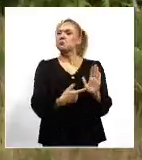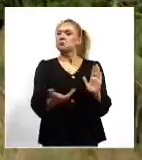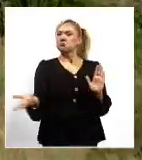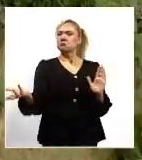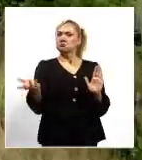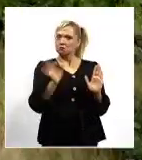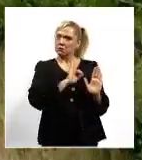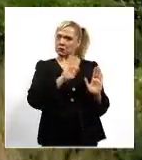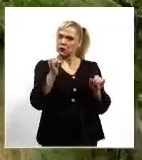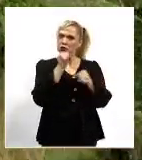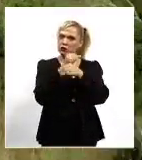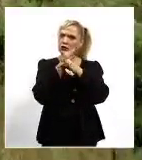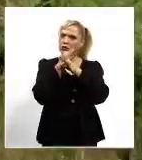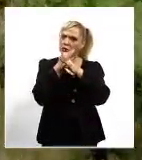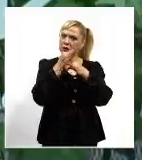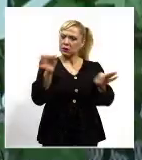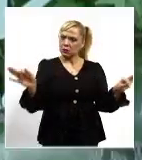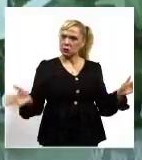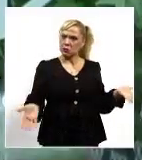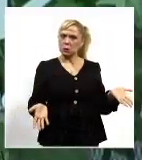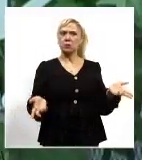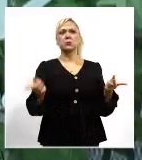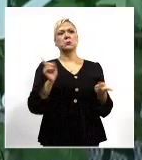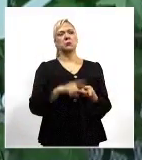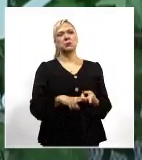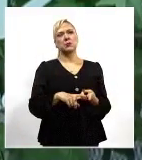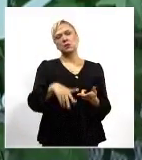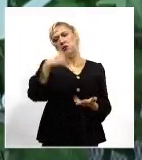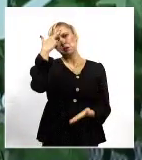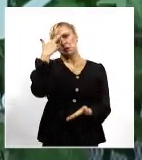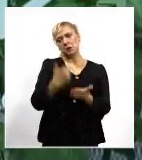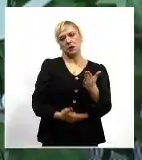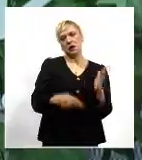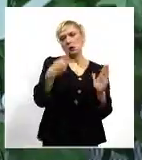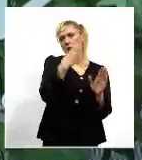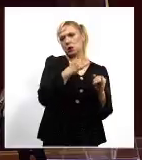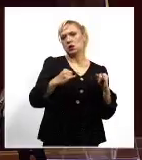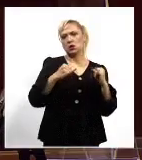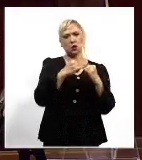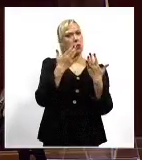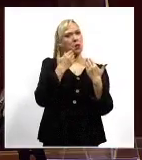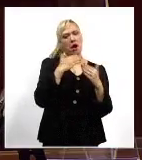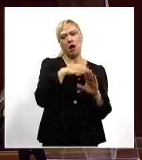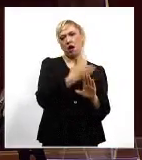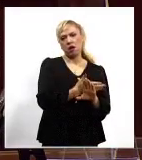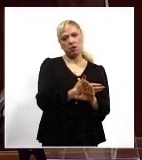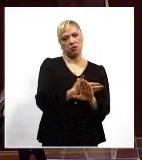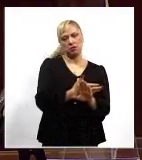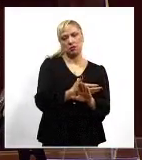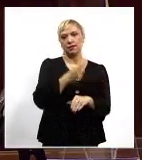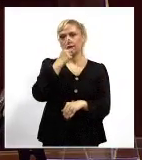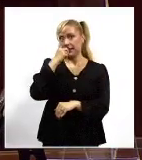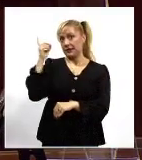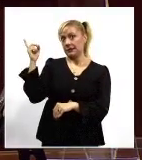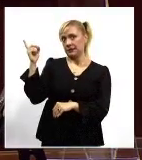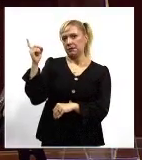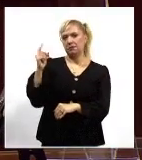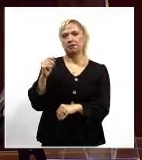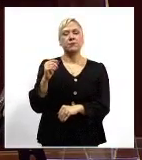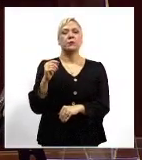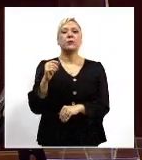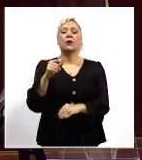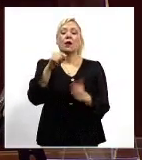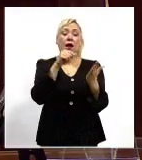el derecho de acceso a la información ni que afectaba las competencias del INAI. La sola declaración de seguridad